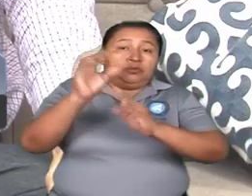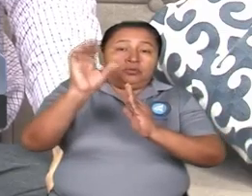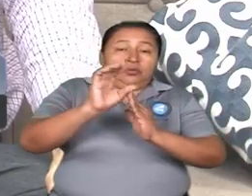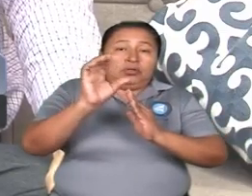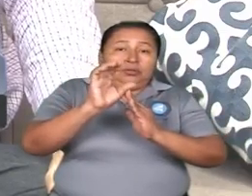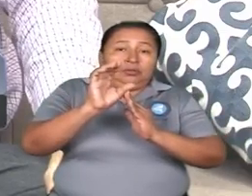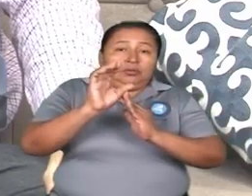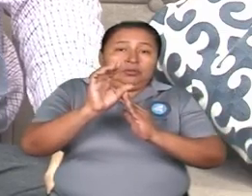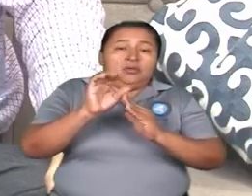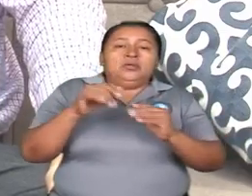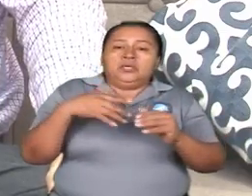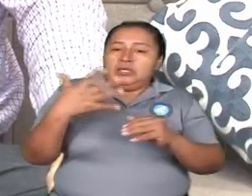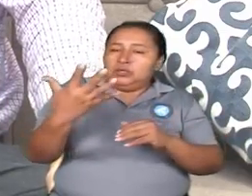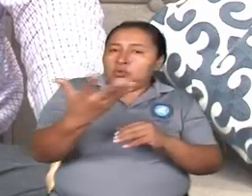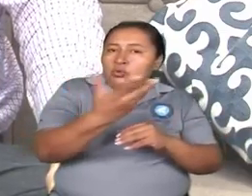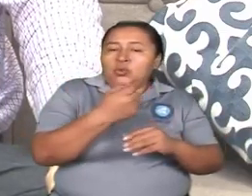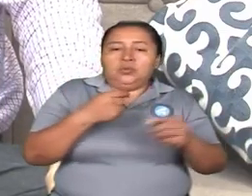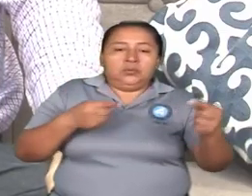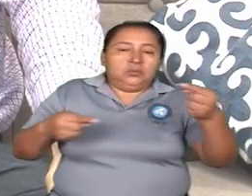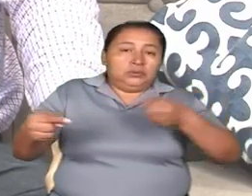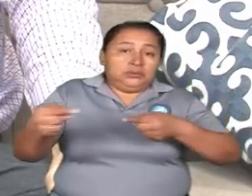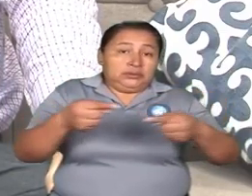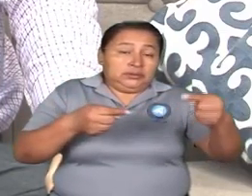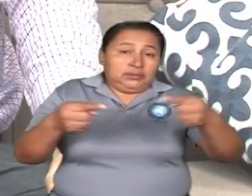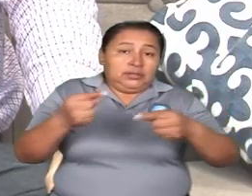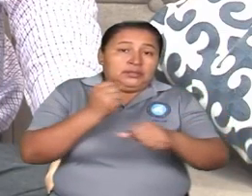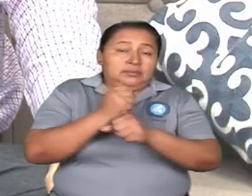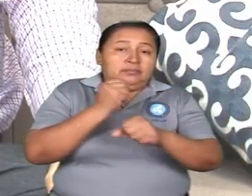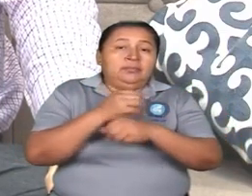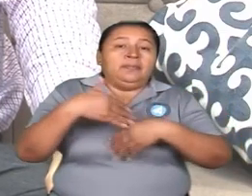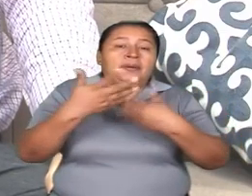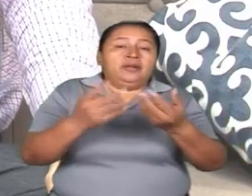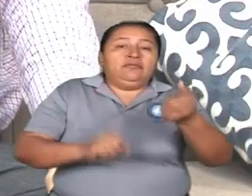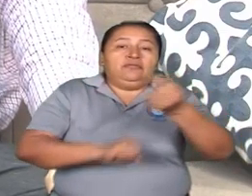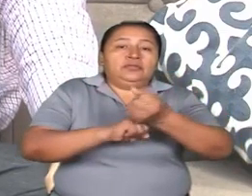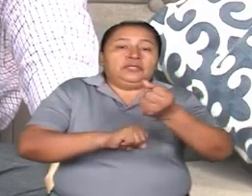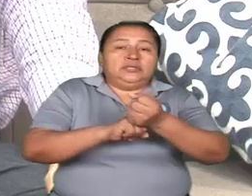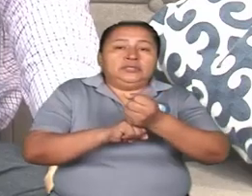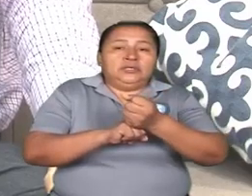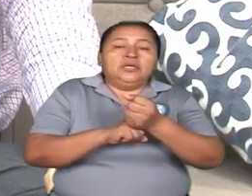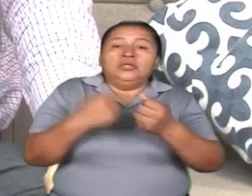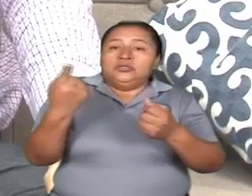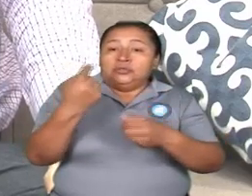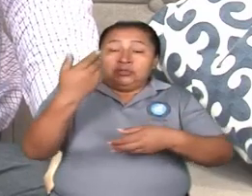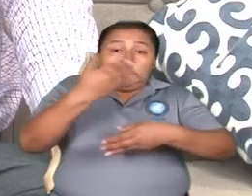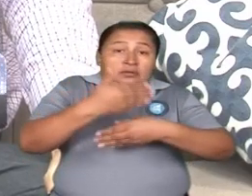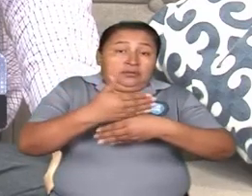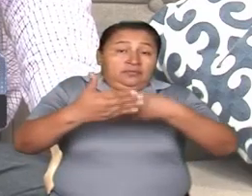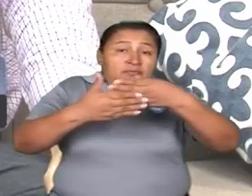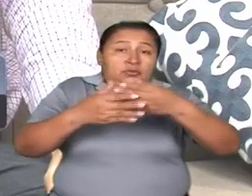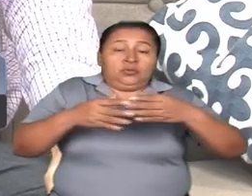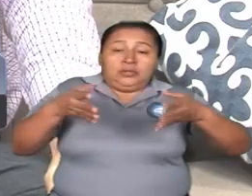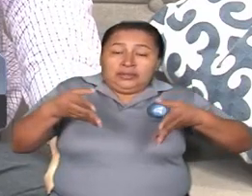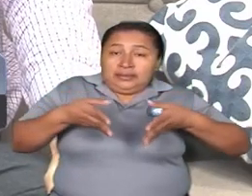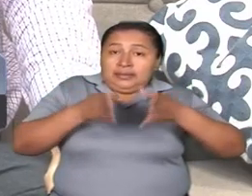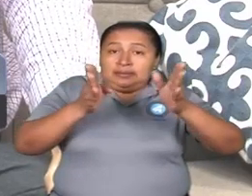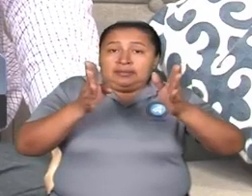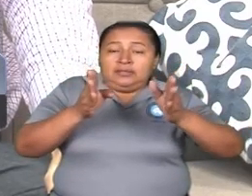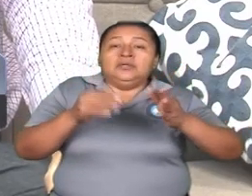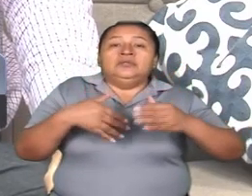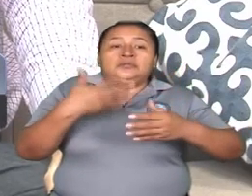es parte de toda una estrategia para fortalecer no solamente la infraestructura vial, la